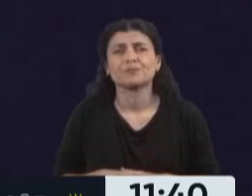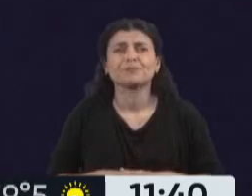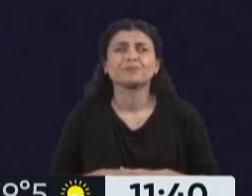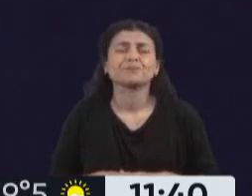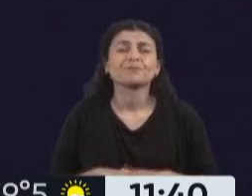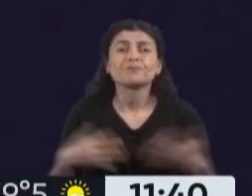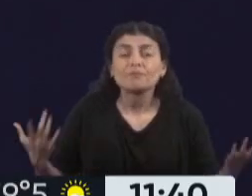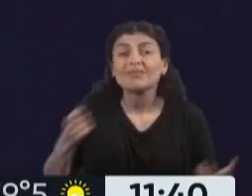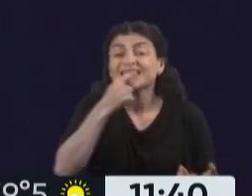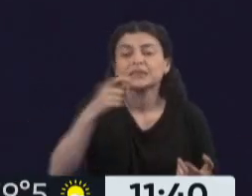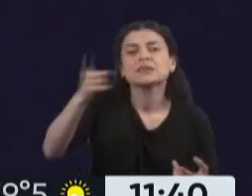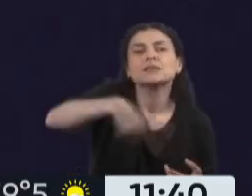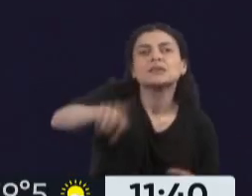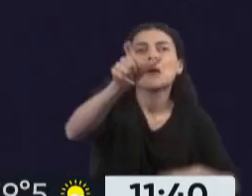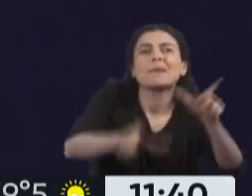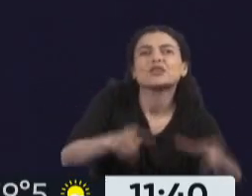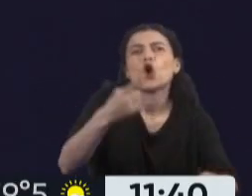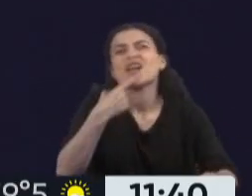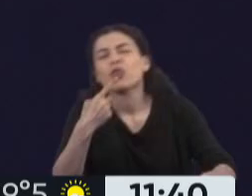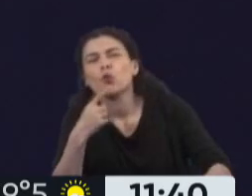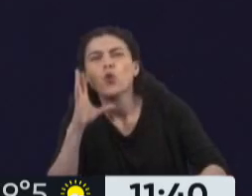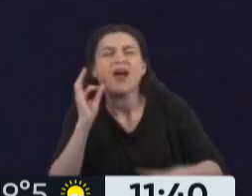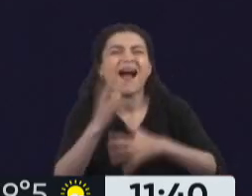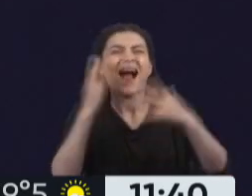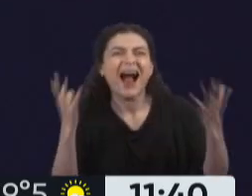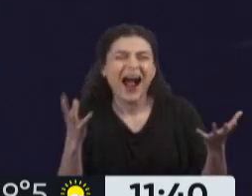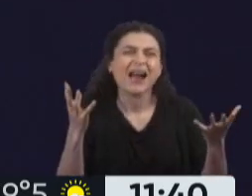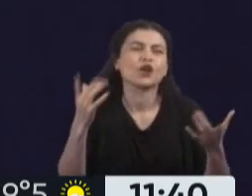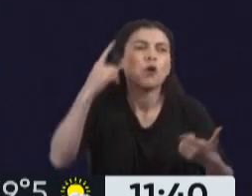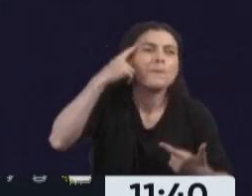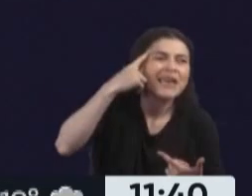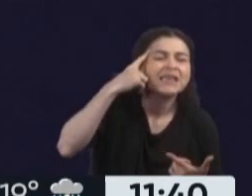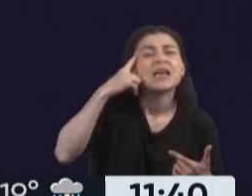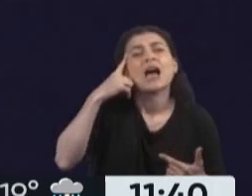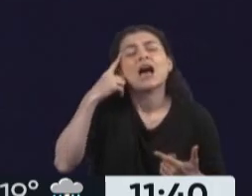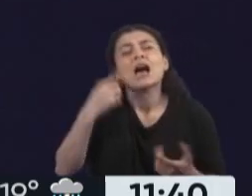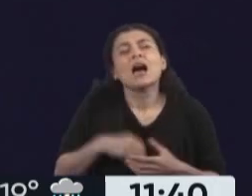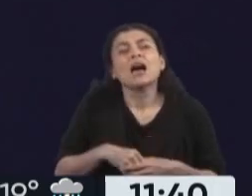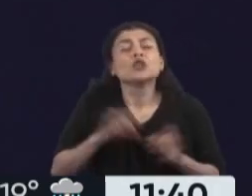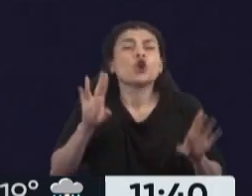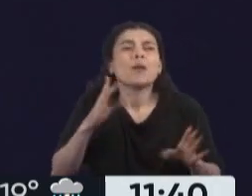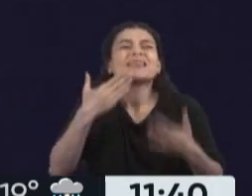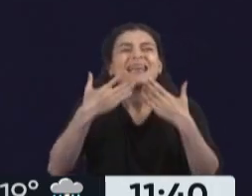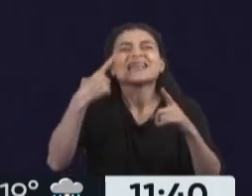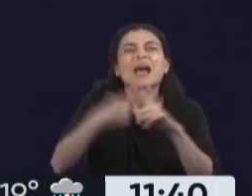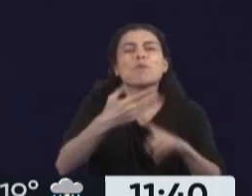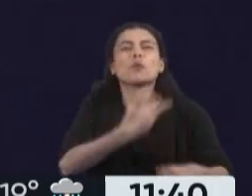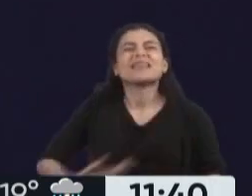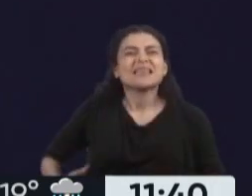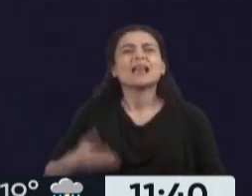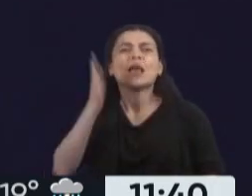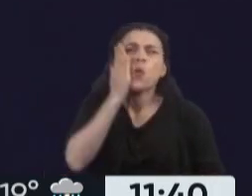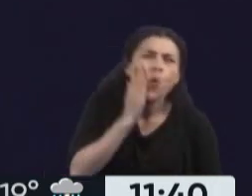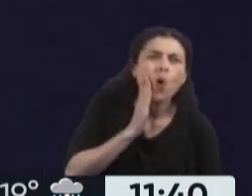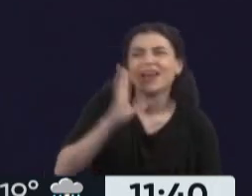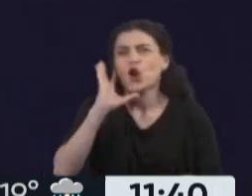indicadores. Quien crea que esto se hace por la buena voluntad simple del sello de un funcionario en un papel,